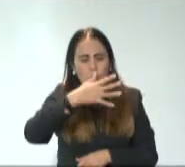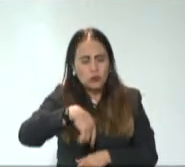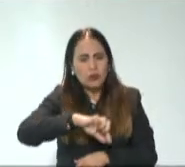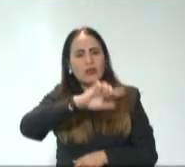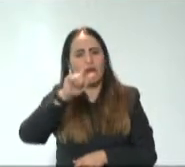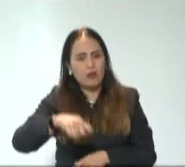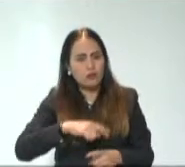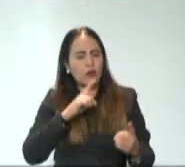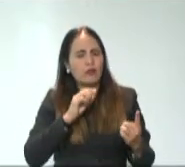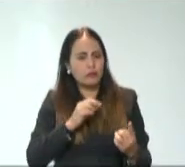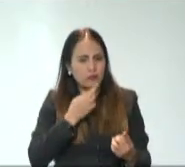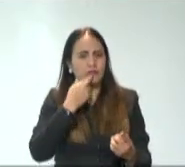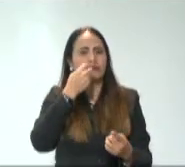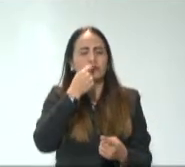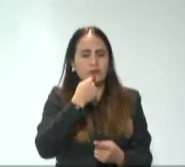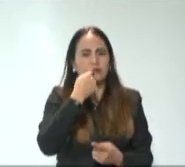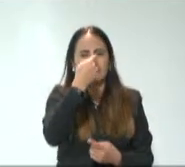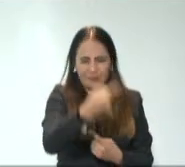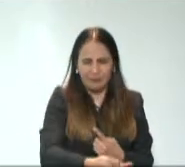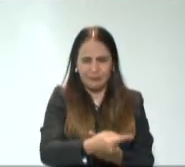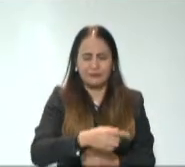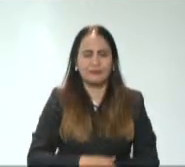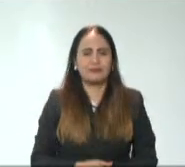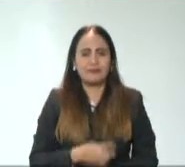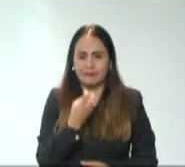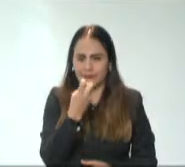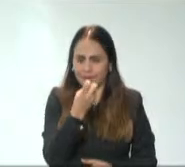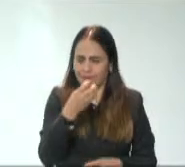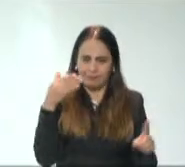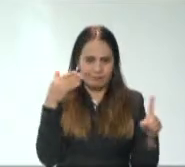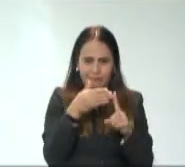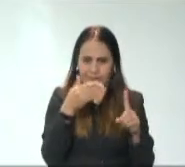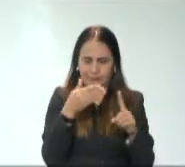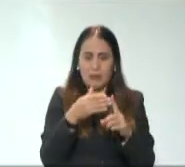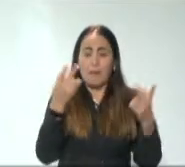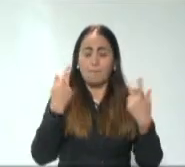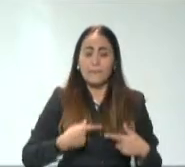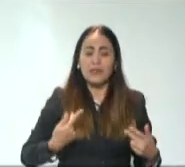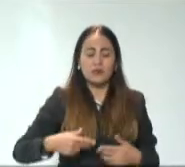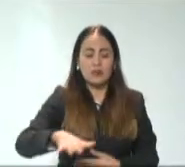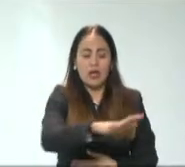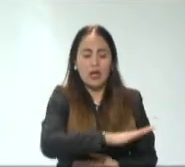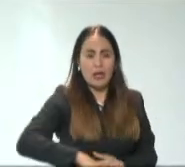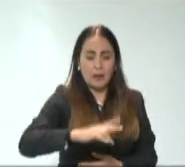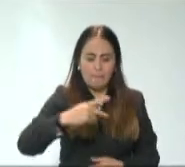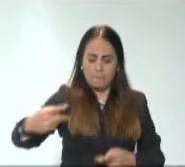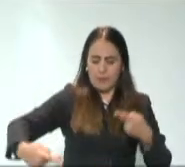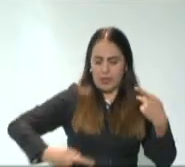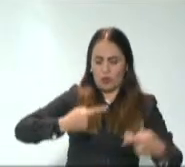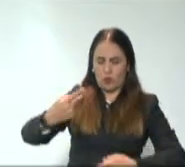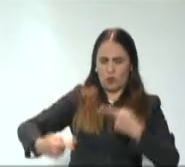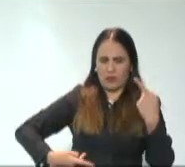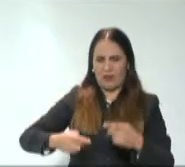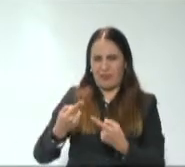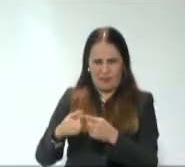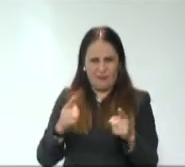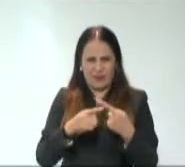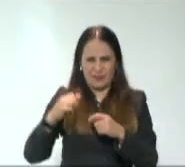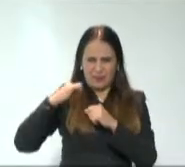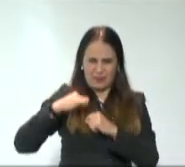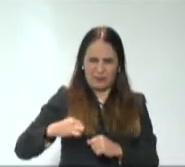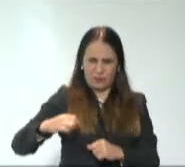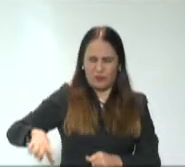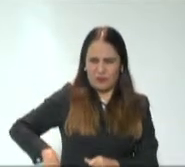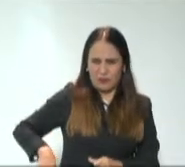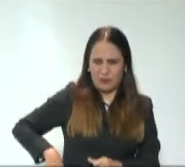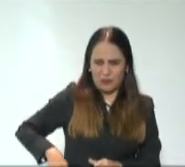fundamental de la gobernabilidad que la ciudadanía pregunte a la autoridad gubernamental y que la